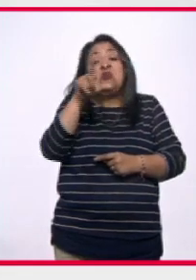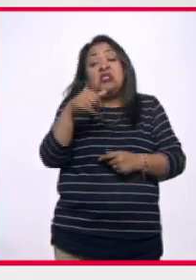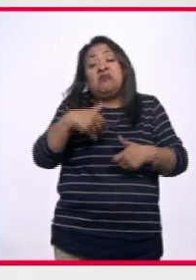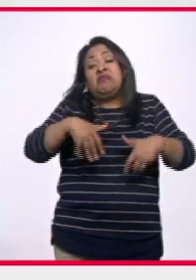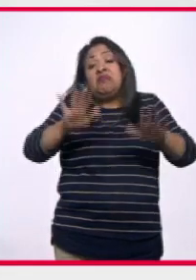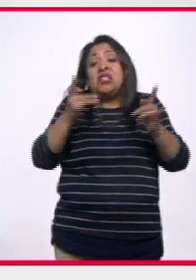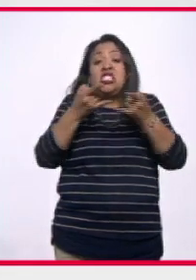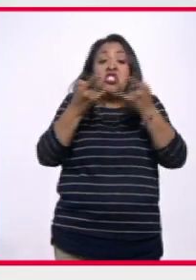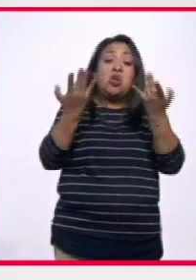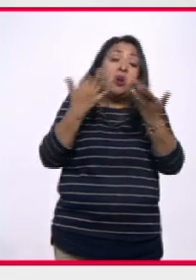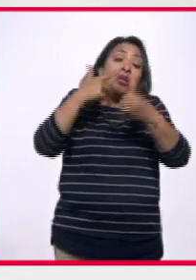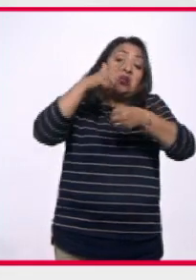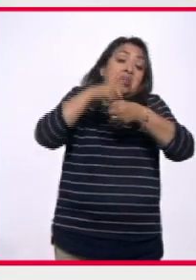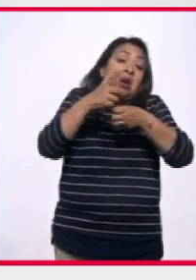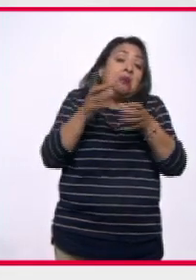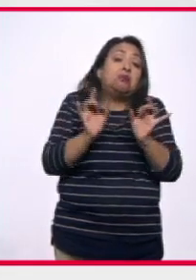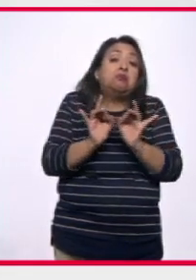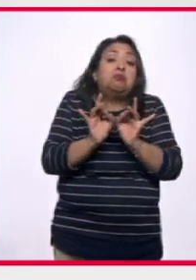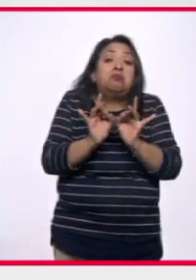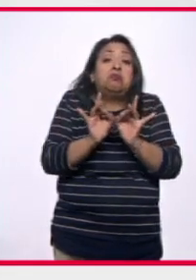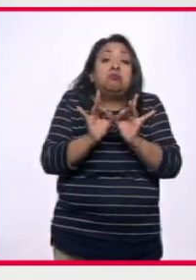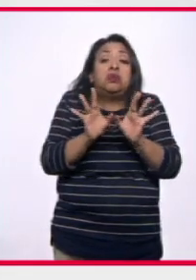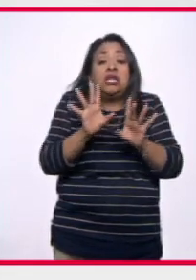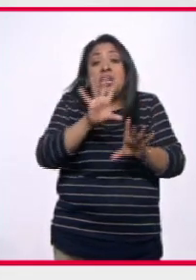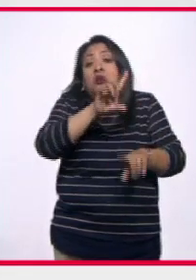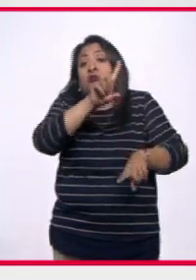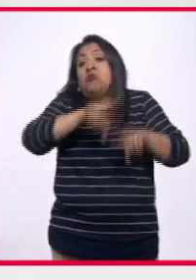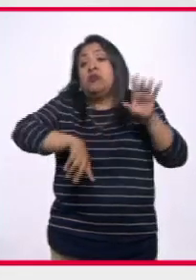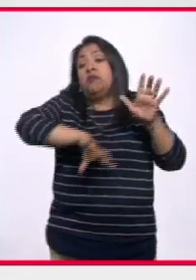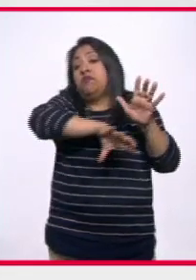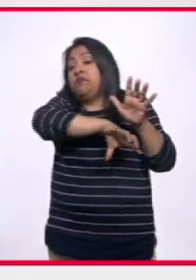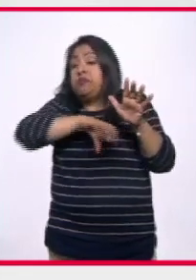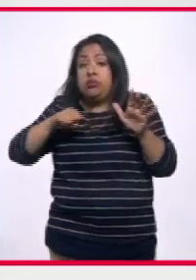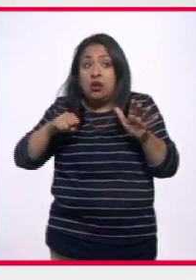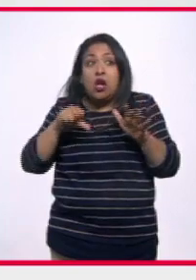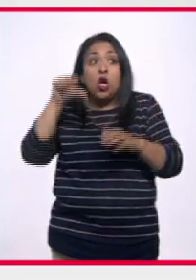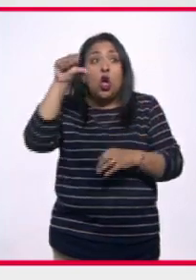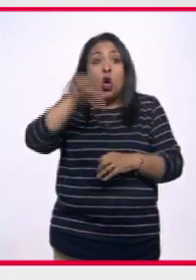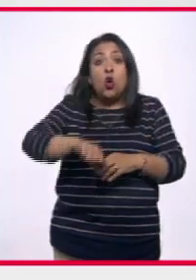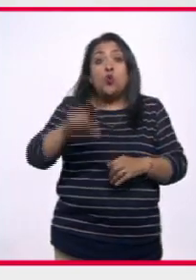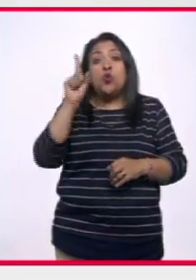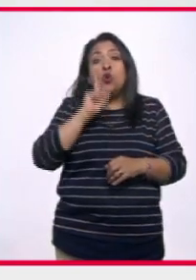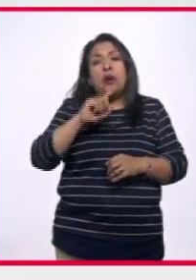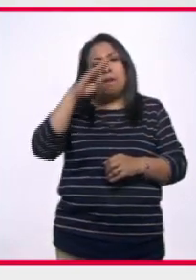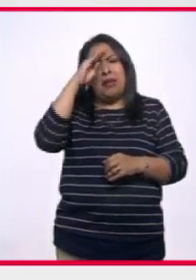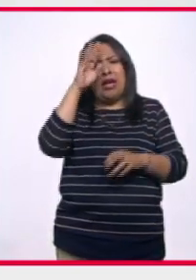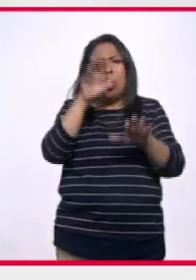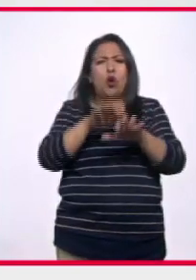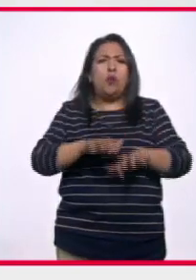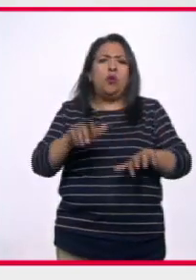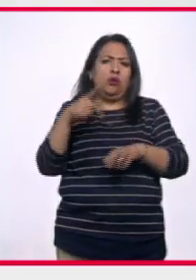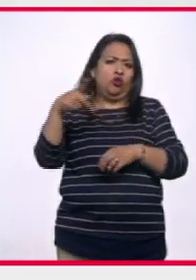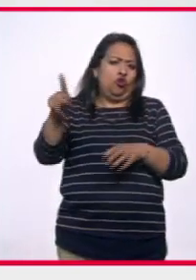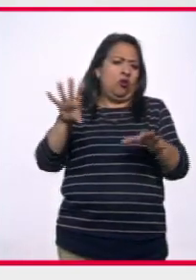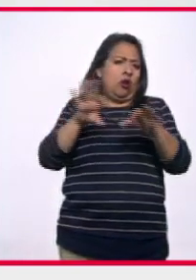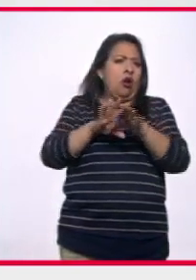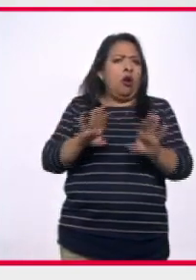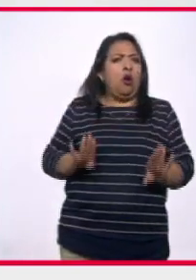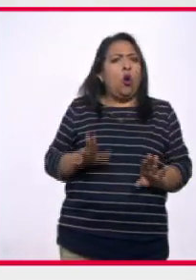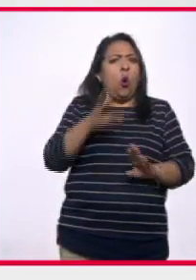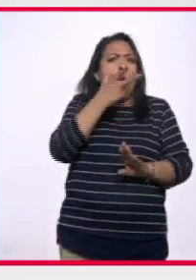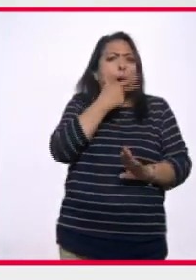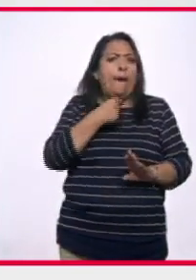históricas y sociales se arrancó a grado tal que ahora las chicas creen que la computación es cosa de hombres no